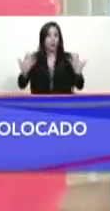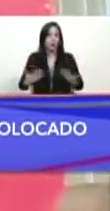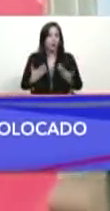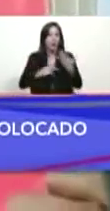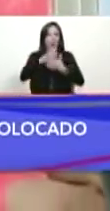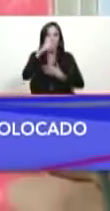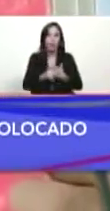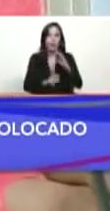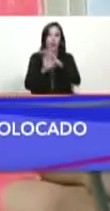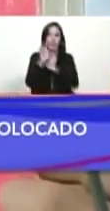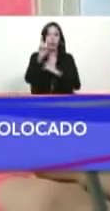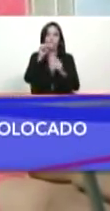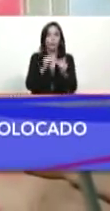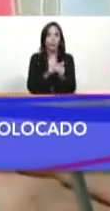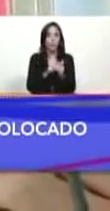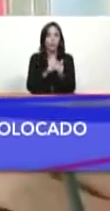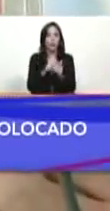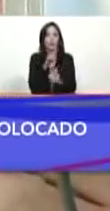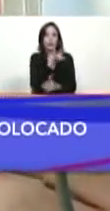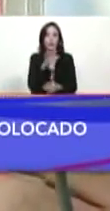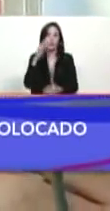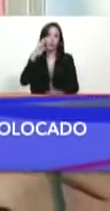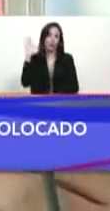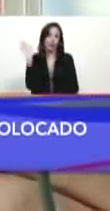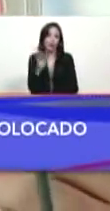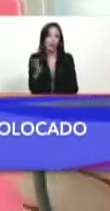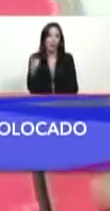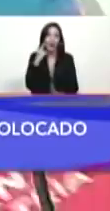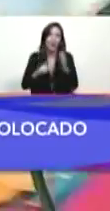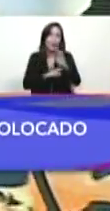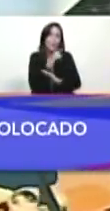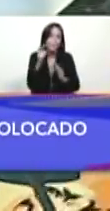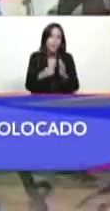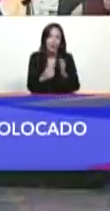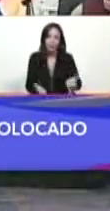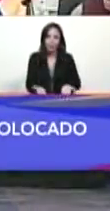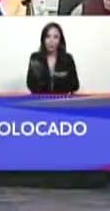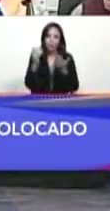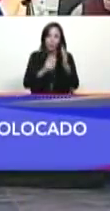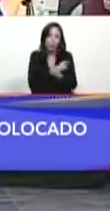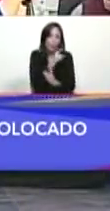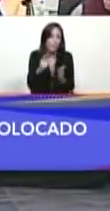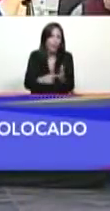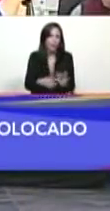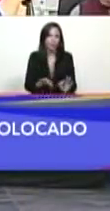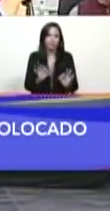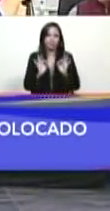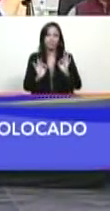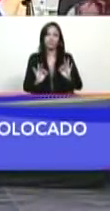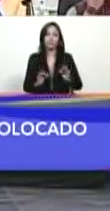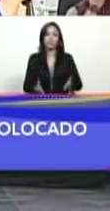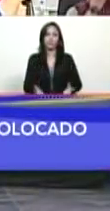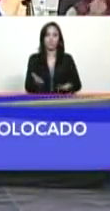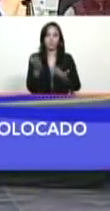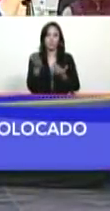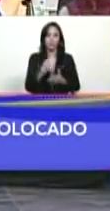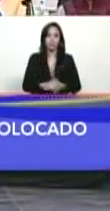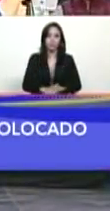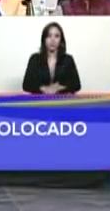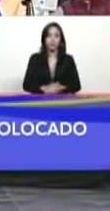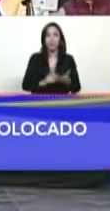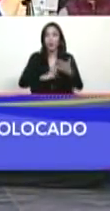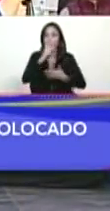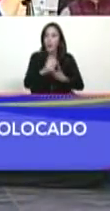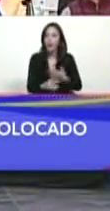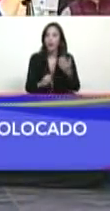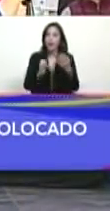patria 2025. Una guara. Aquí están todos los detalles. Todos los detalles. Del plan